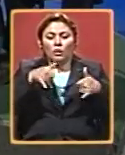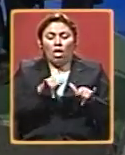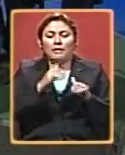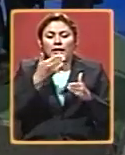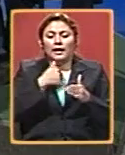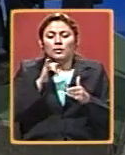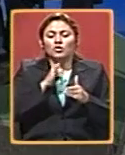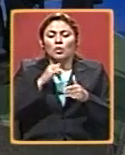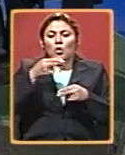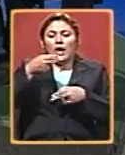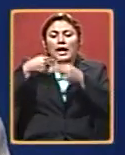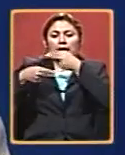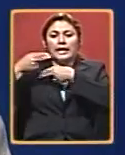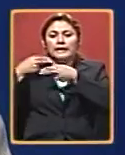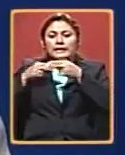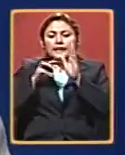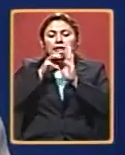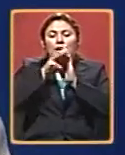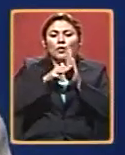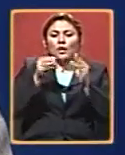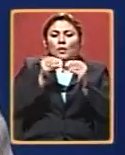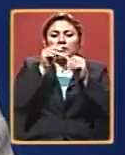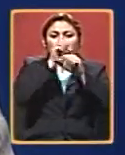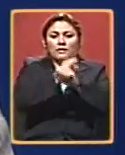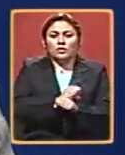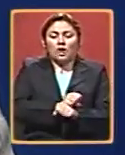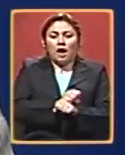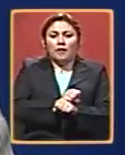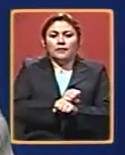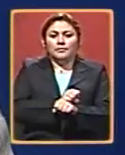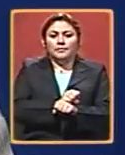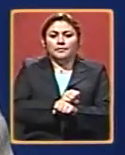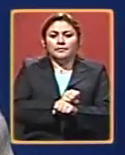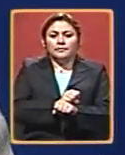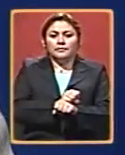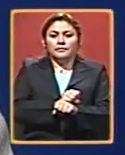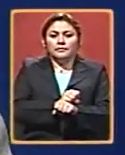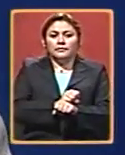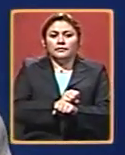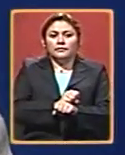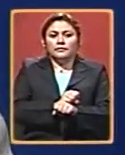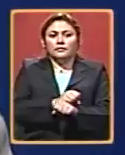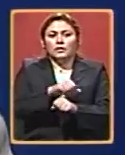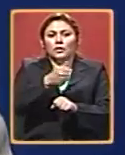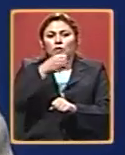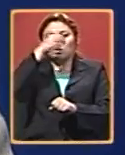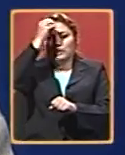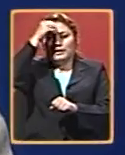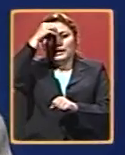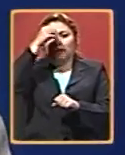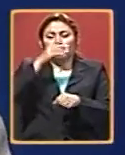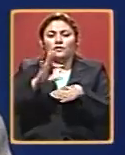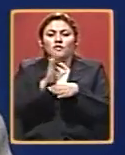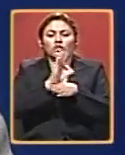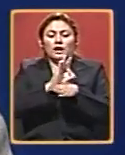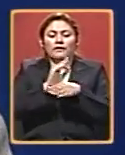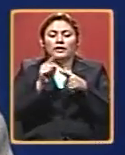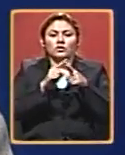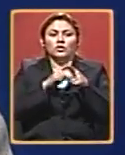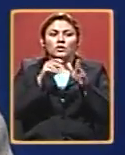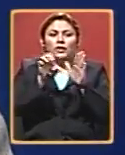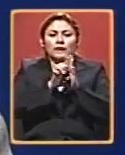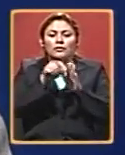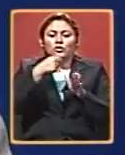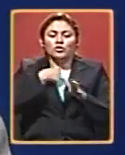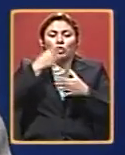teníamos como una herencia, ¿verdad?, del modelo más tradicional, donde pues otros criterios funcionaban. Entonces, por ejemplo, ahí